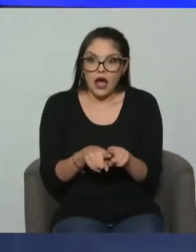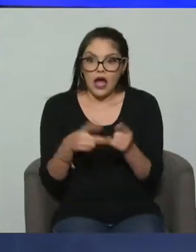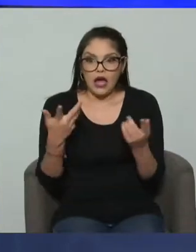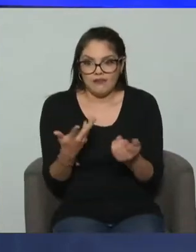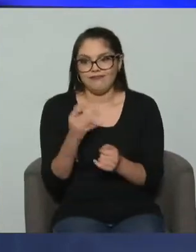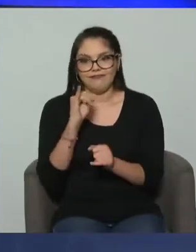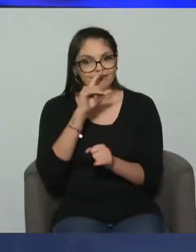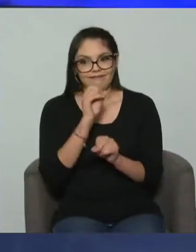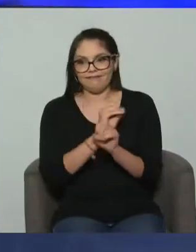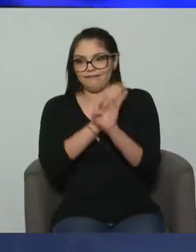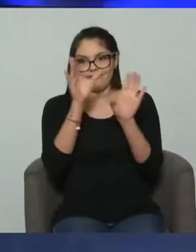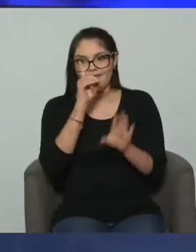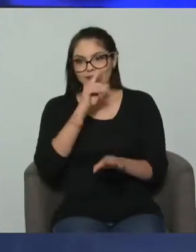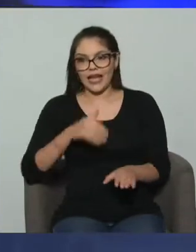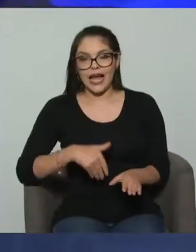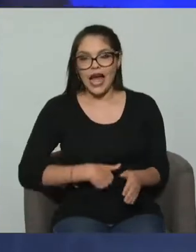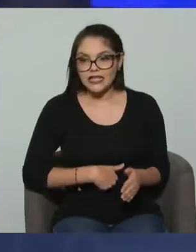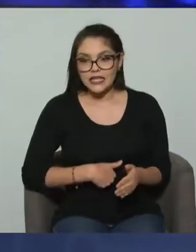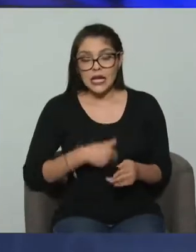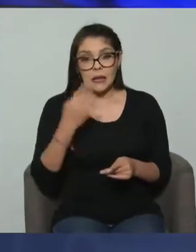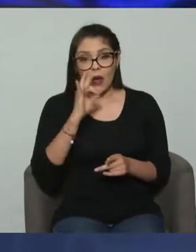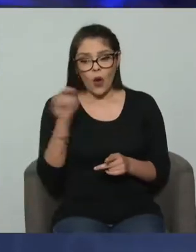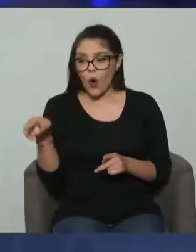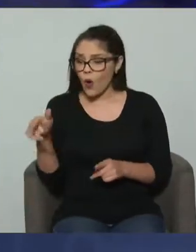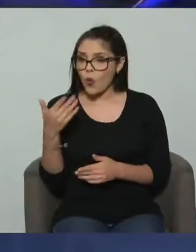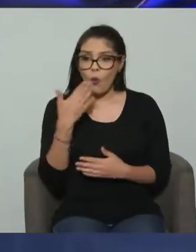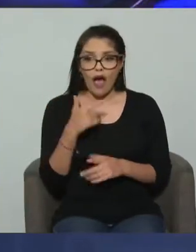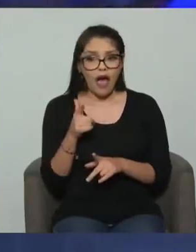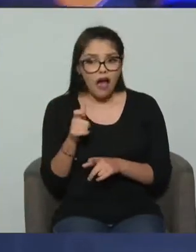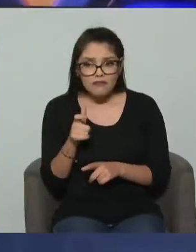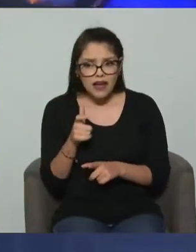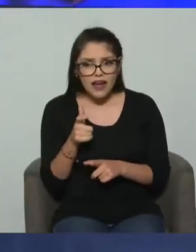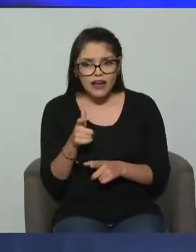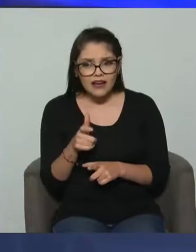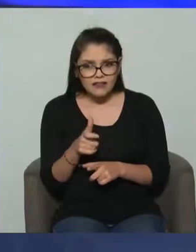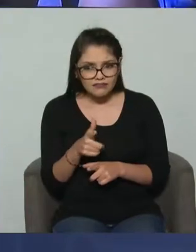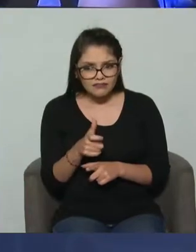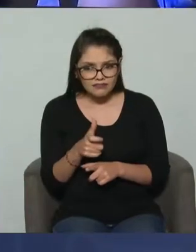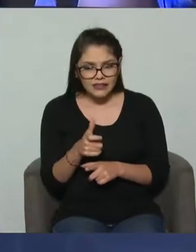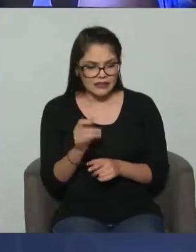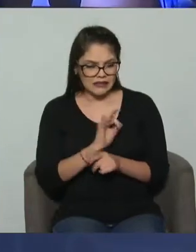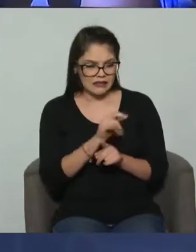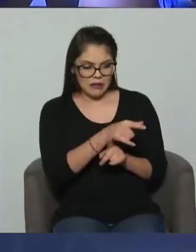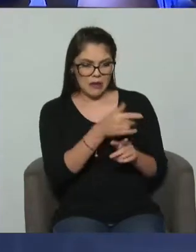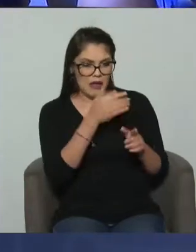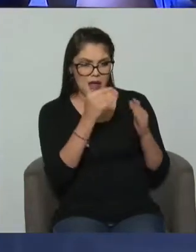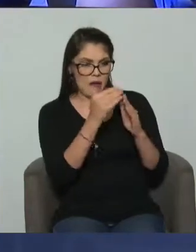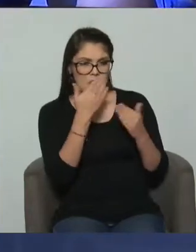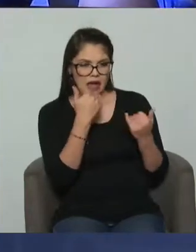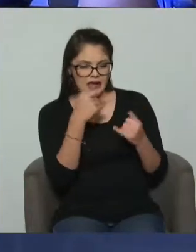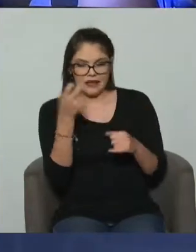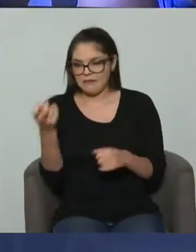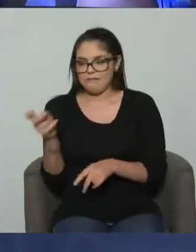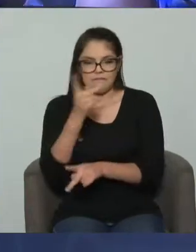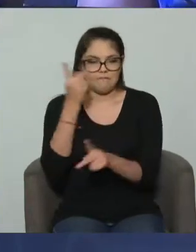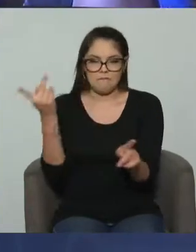si tú sabes en dónde está, también van a saber en dónde está? Y hemos vivido a lo largo del